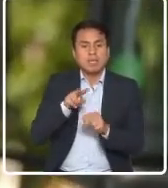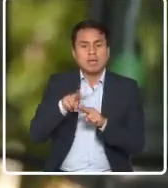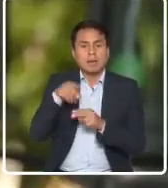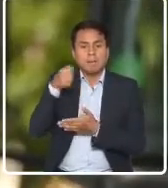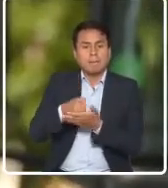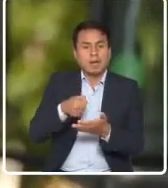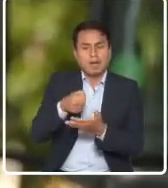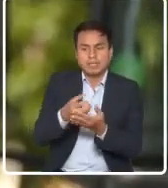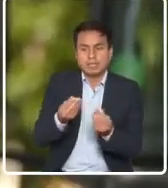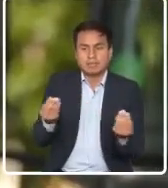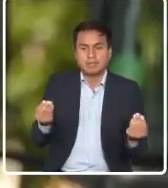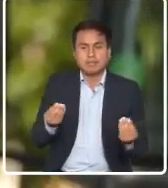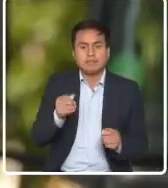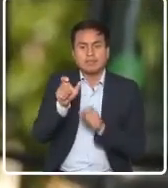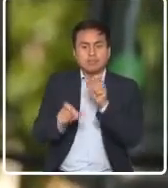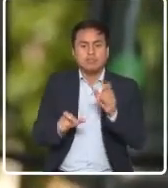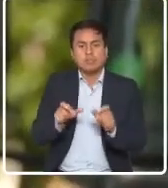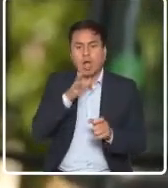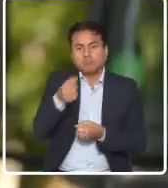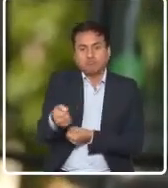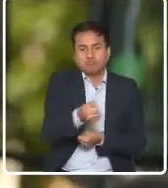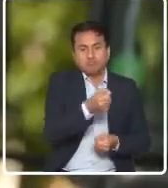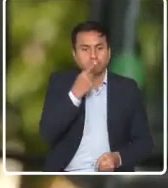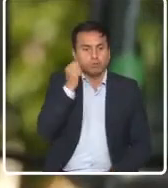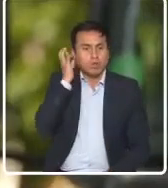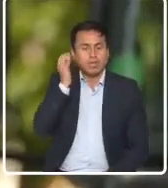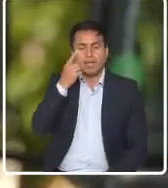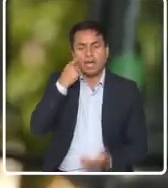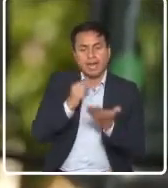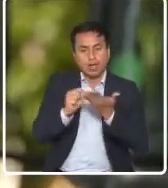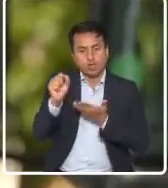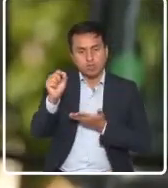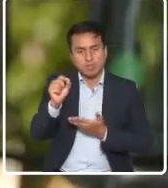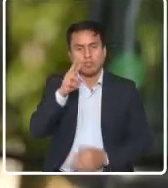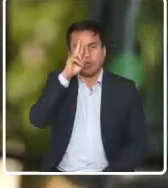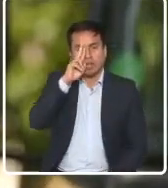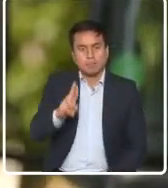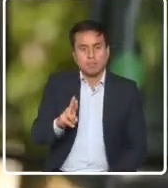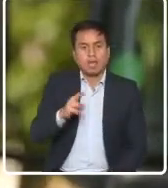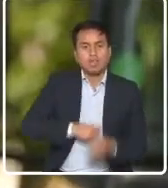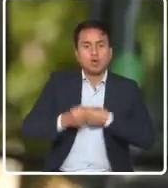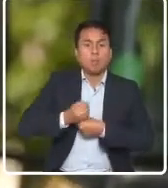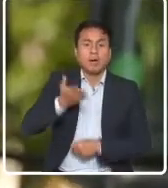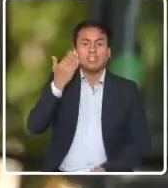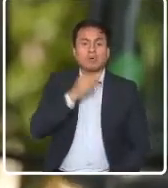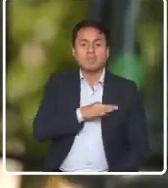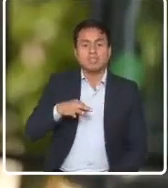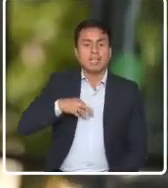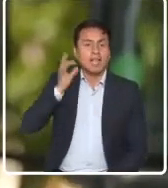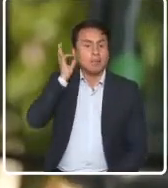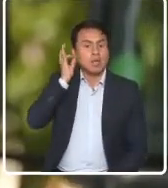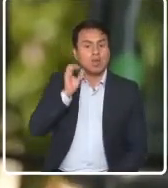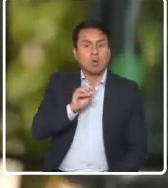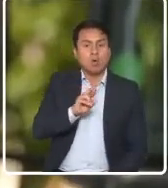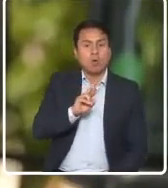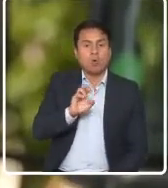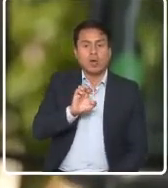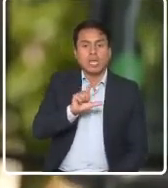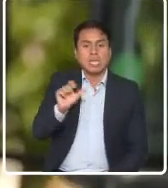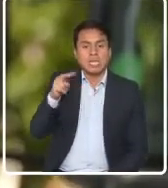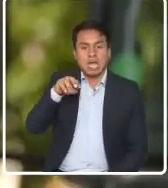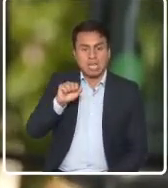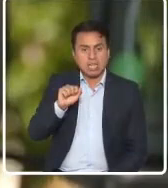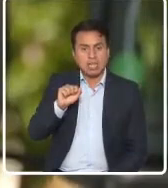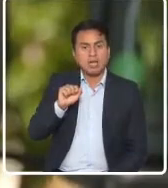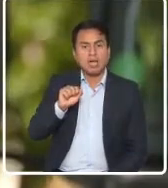mártires. A las y los brigadistas, mi reconocimiento, mis respetos. El año pasado estuvo la ministra de la Mujer, Antonia Orellana,